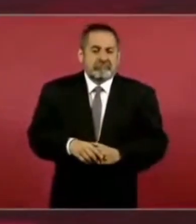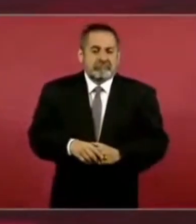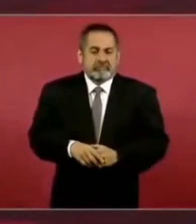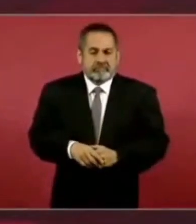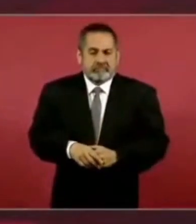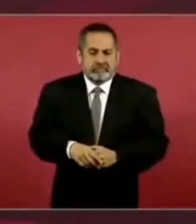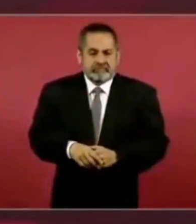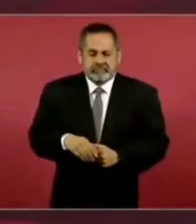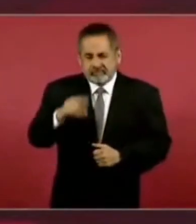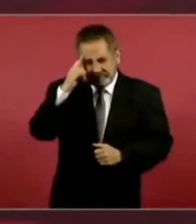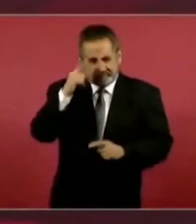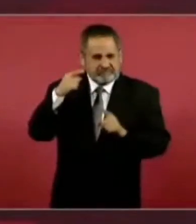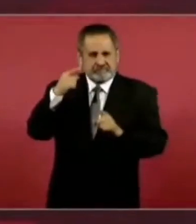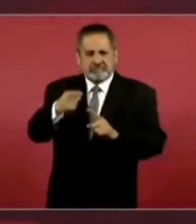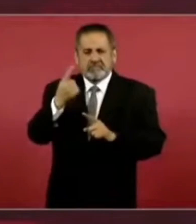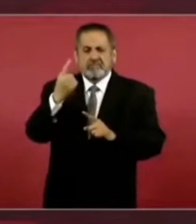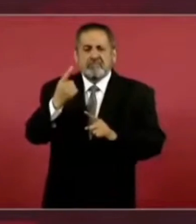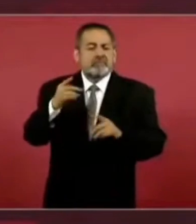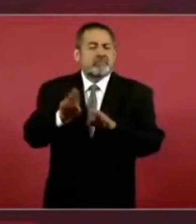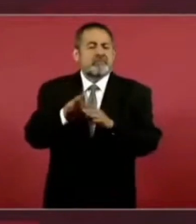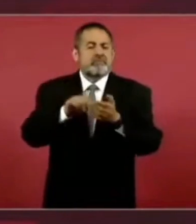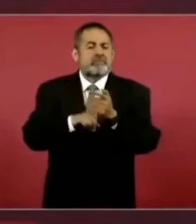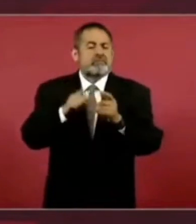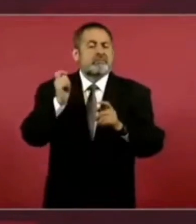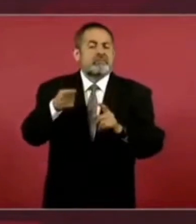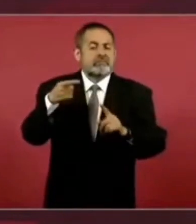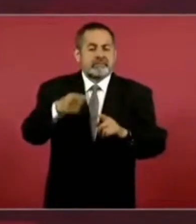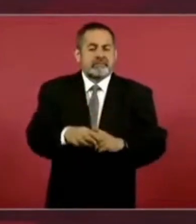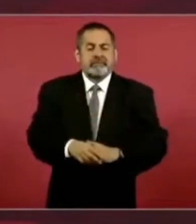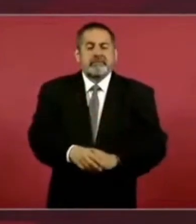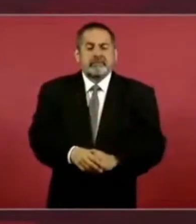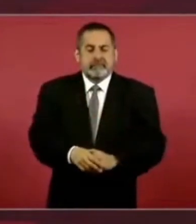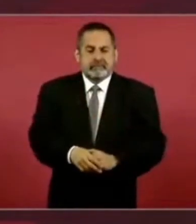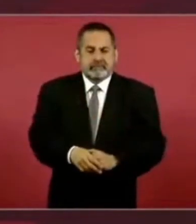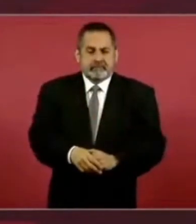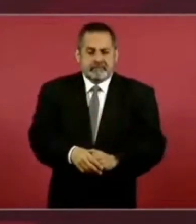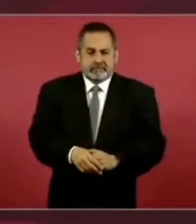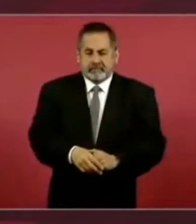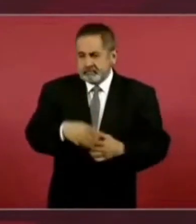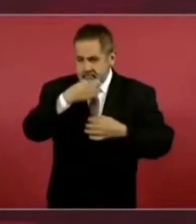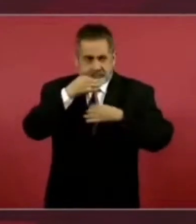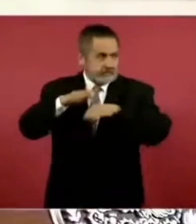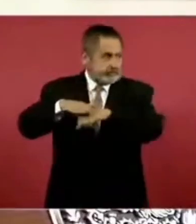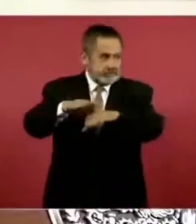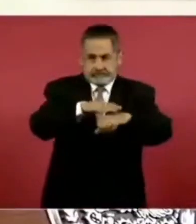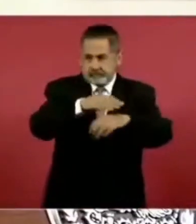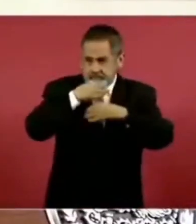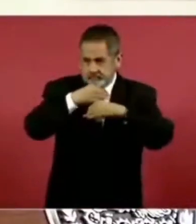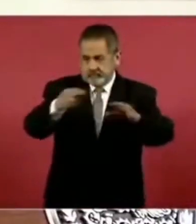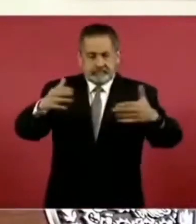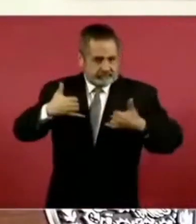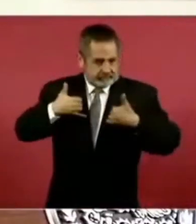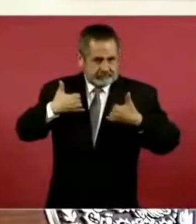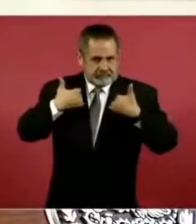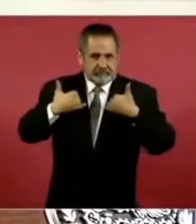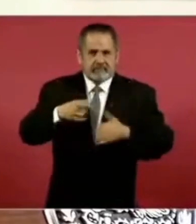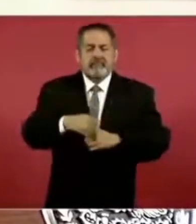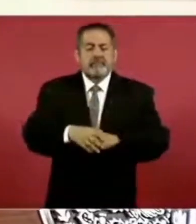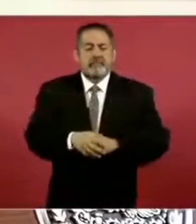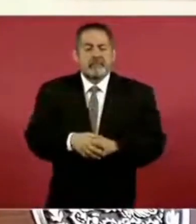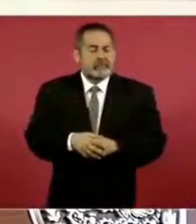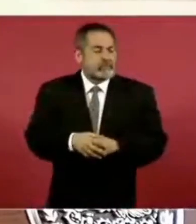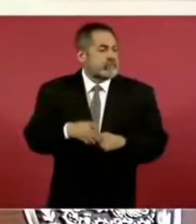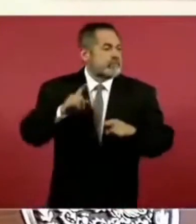la clave está, y esto es para los jóvenes, en